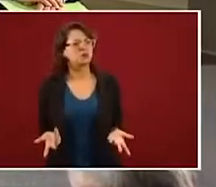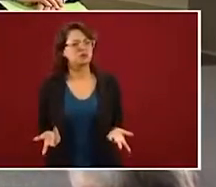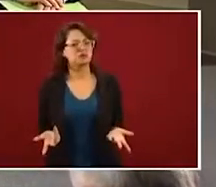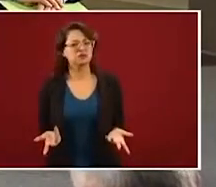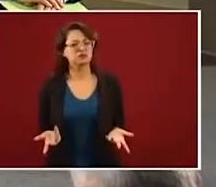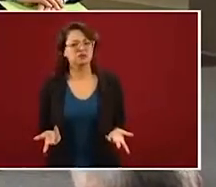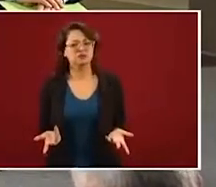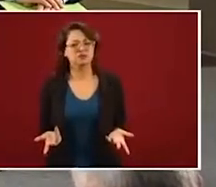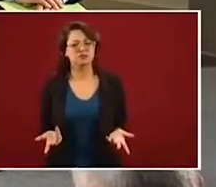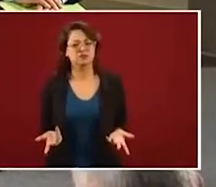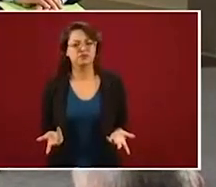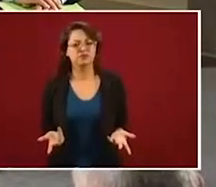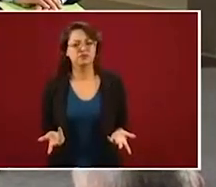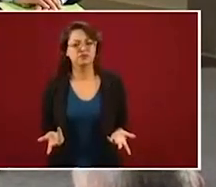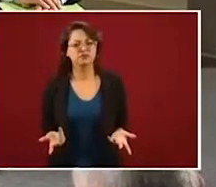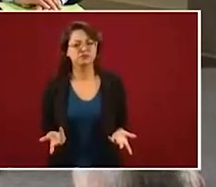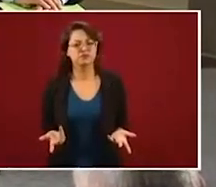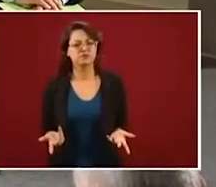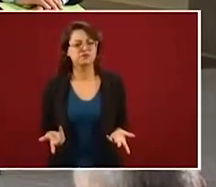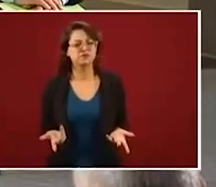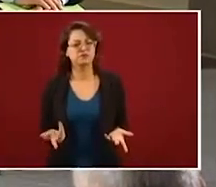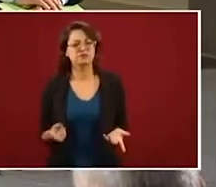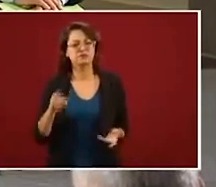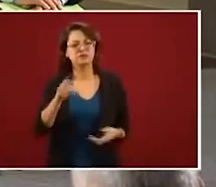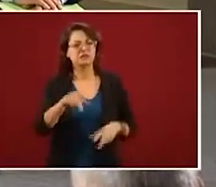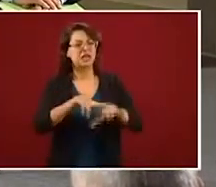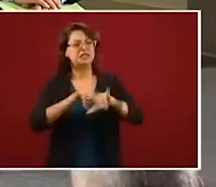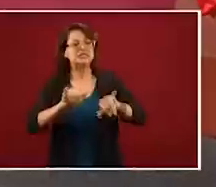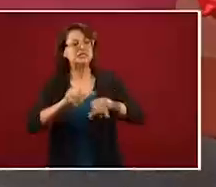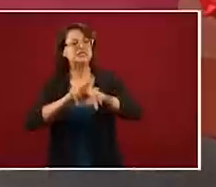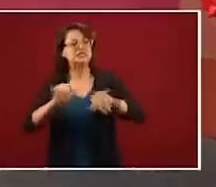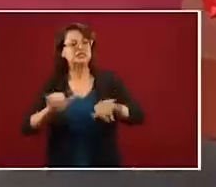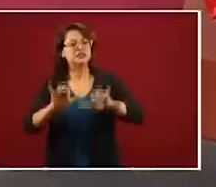se le está dando trabajo, se le está dando dinero a los ninis,